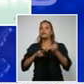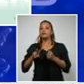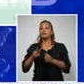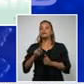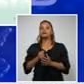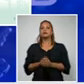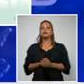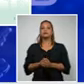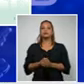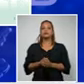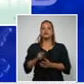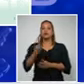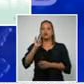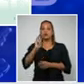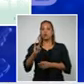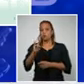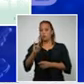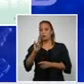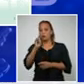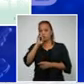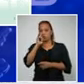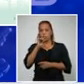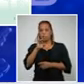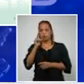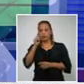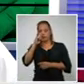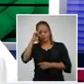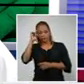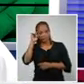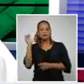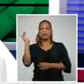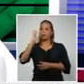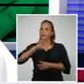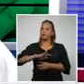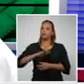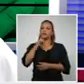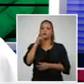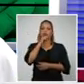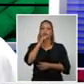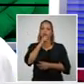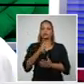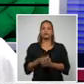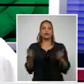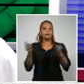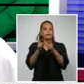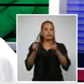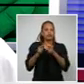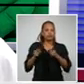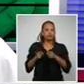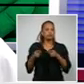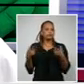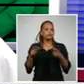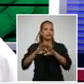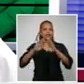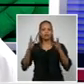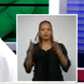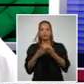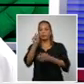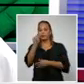importado, viajero cubano procedente de Rusia. En resumen, de los importados ayer